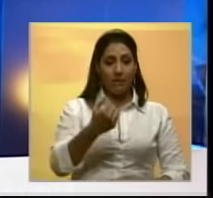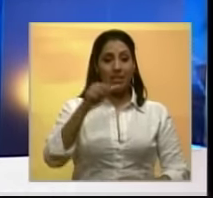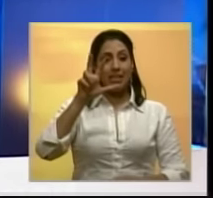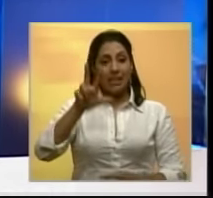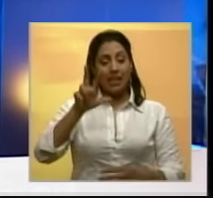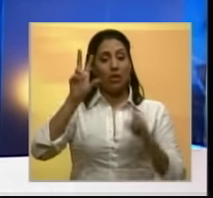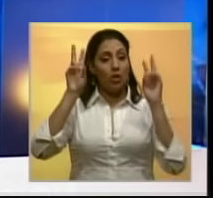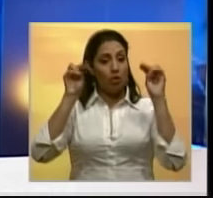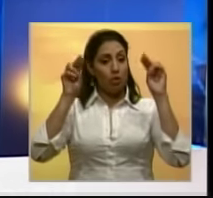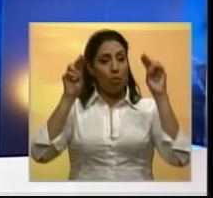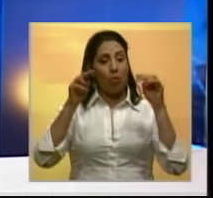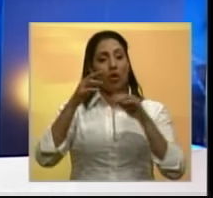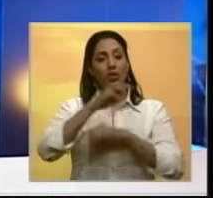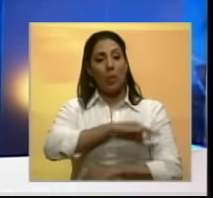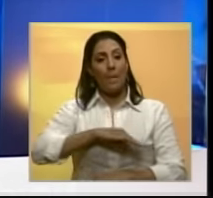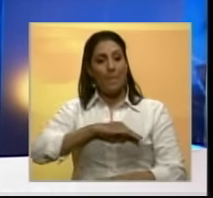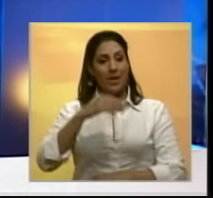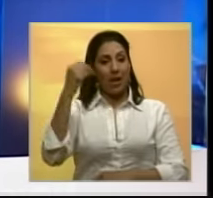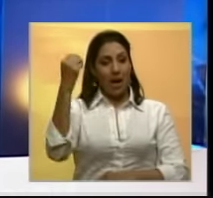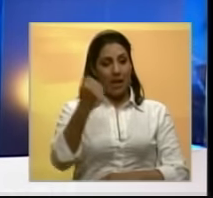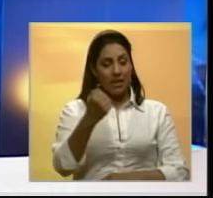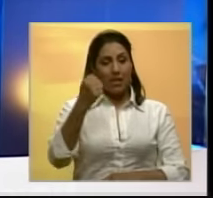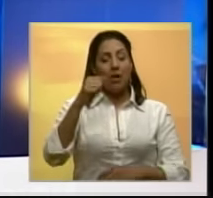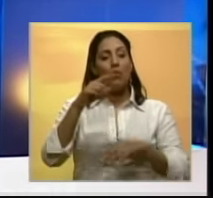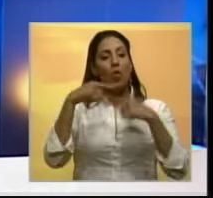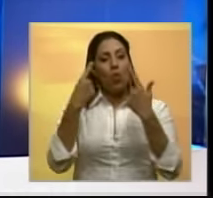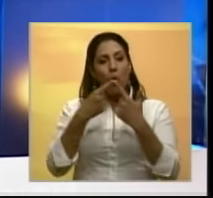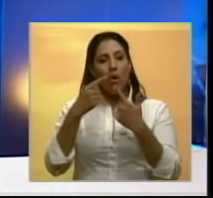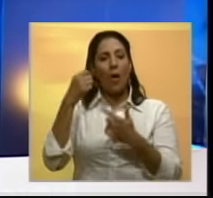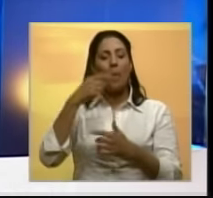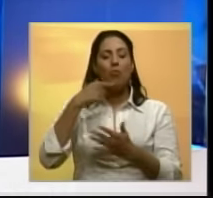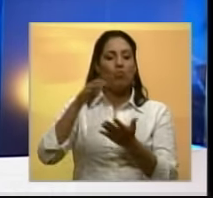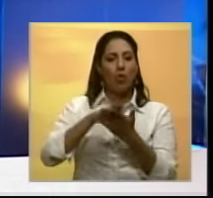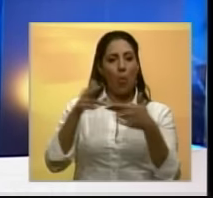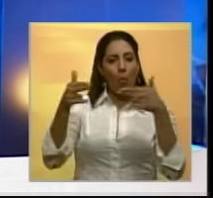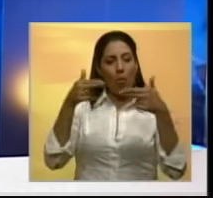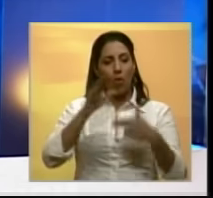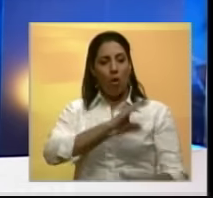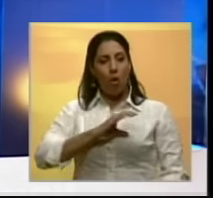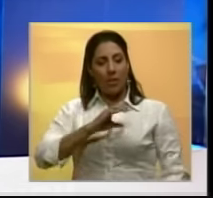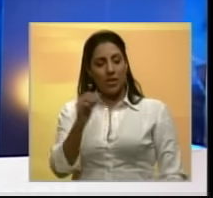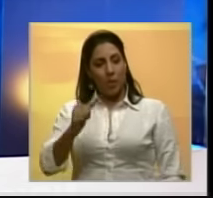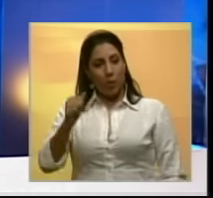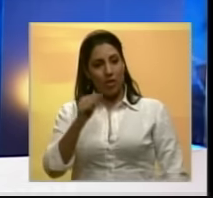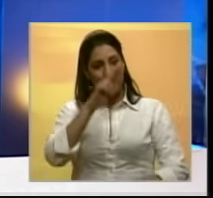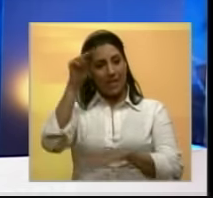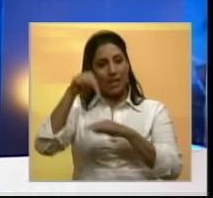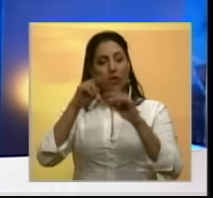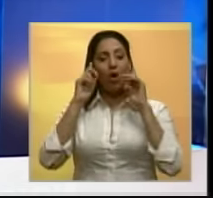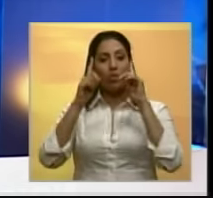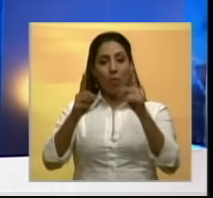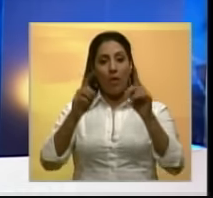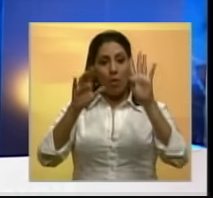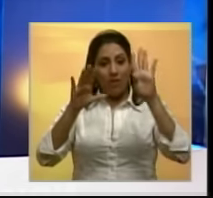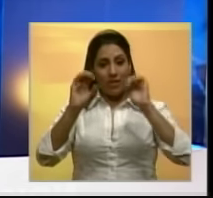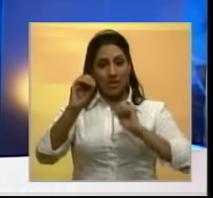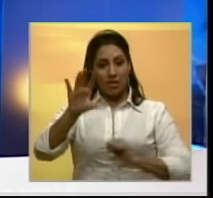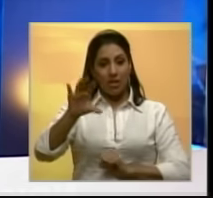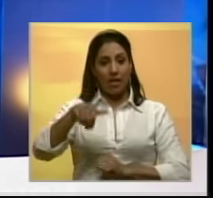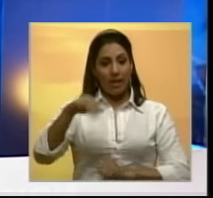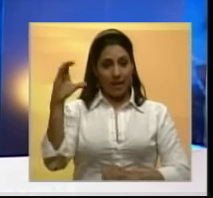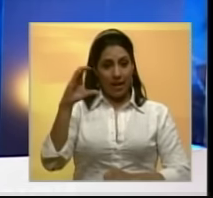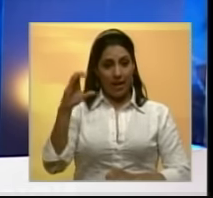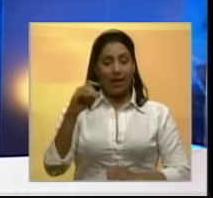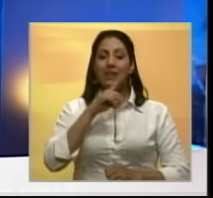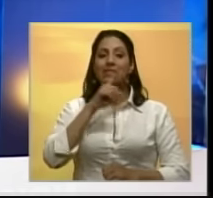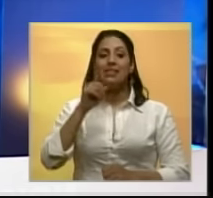tres presuntos miembros de la banda criminal El Coqui murieron tras enfrentarse a comisiones de la Policía Nacional en la Cota 905 aquí en Caracas.